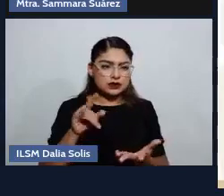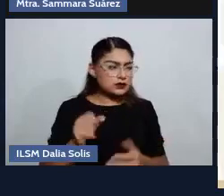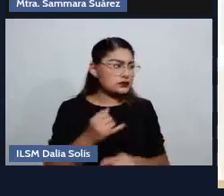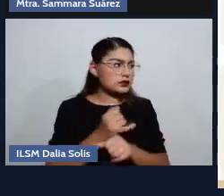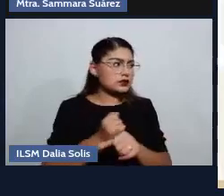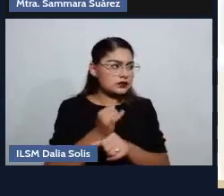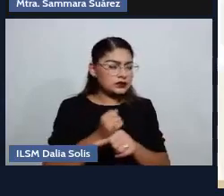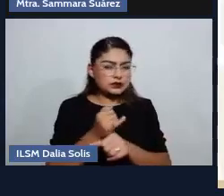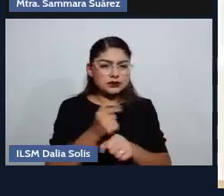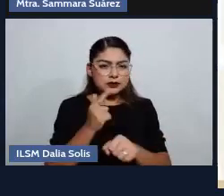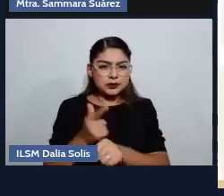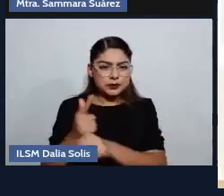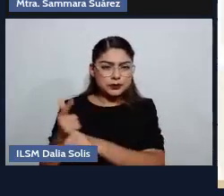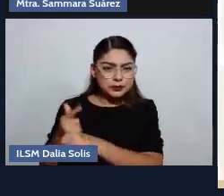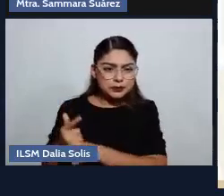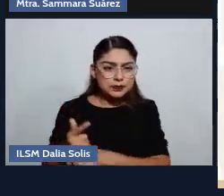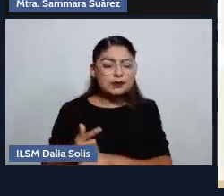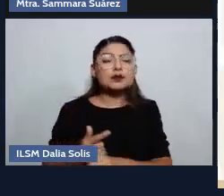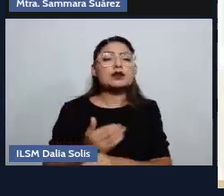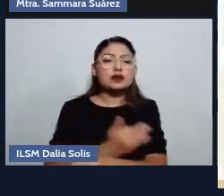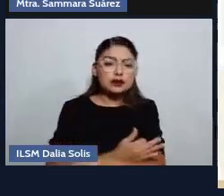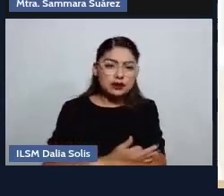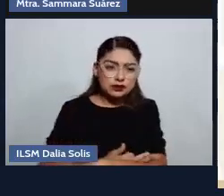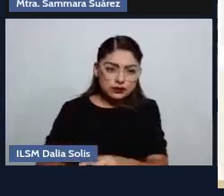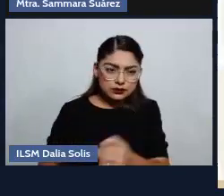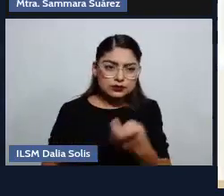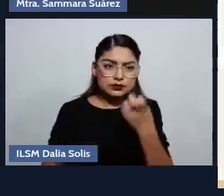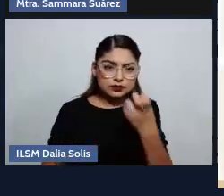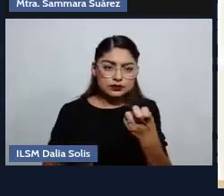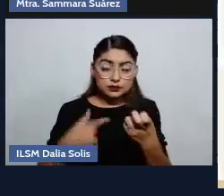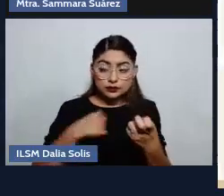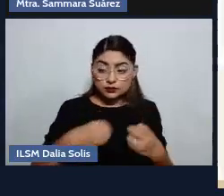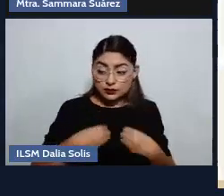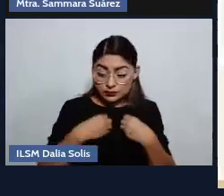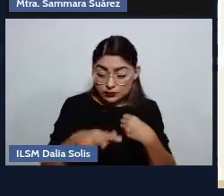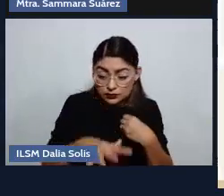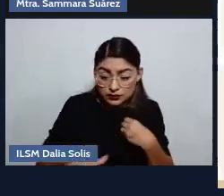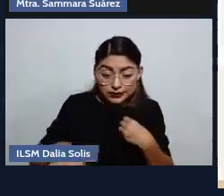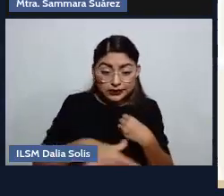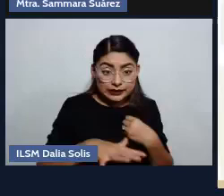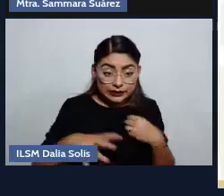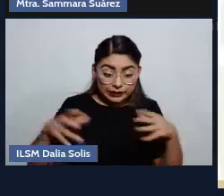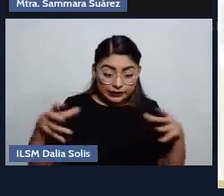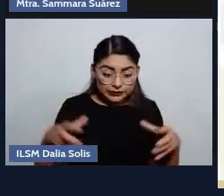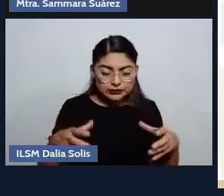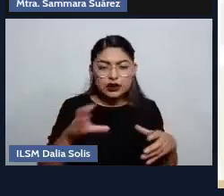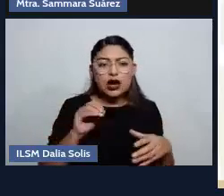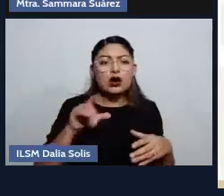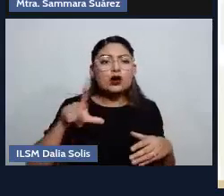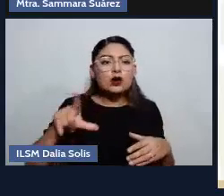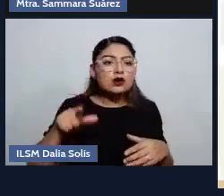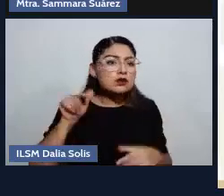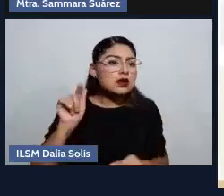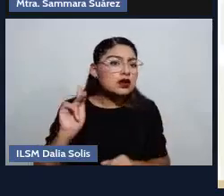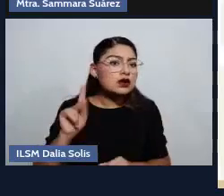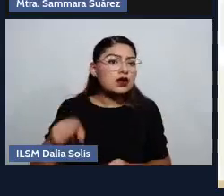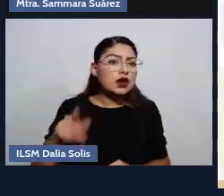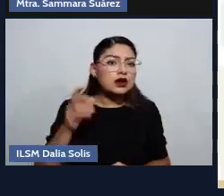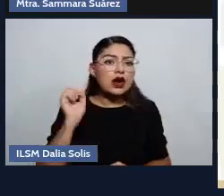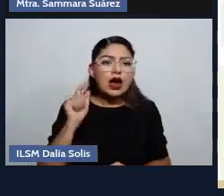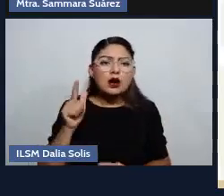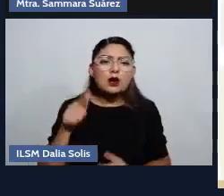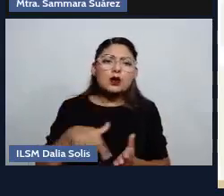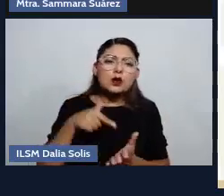es que justo, si yo vivo en un espacio o en una colonia donde no cuento con un lugar propio para